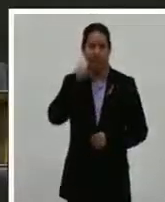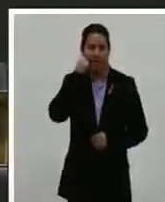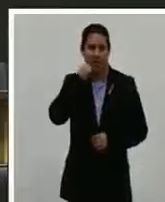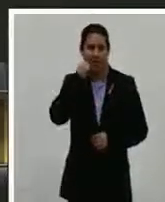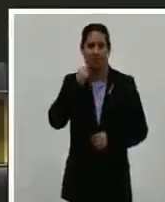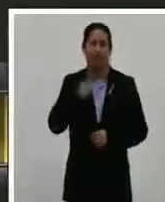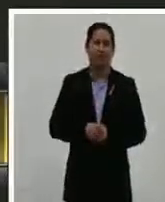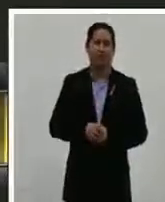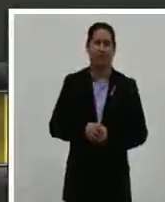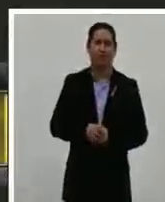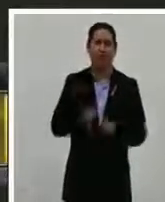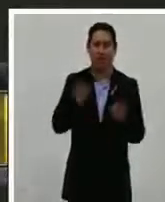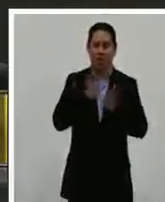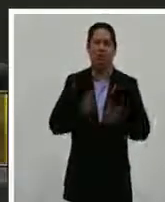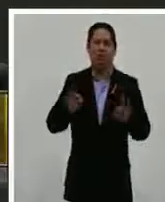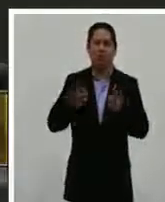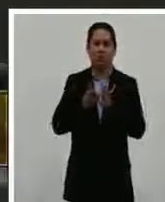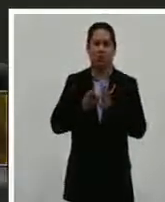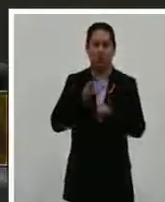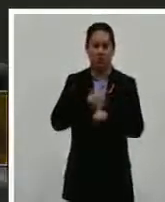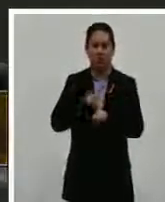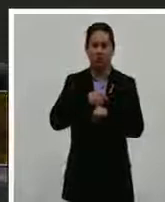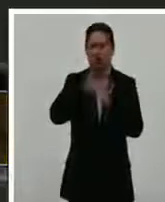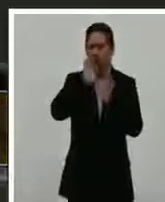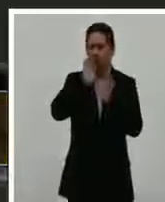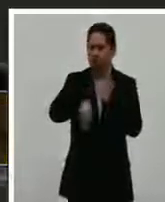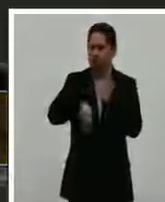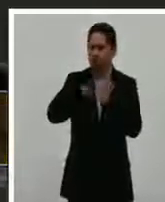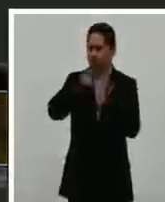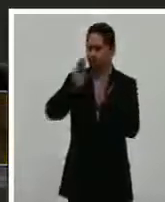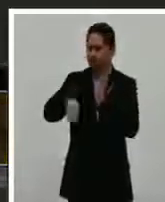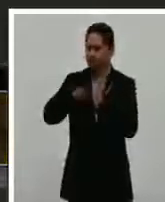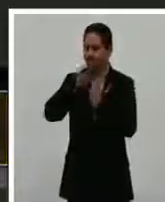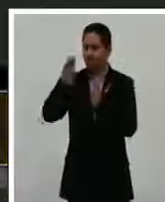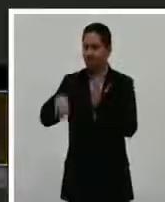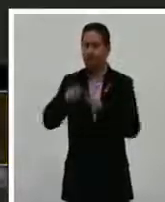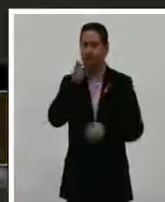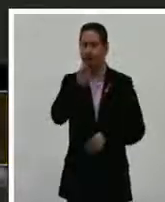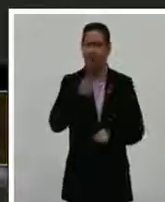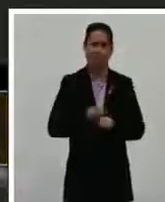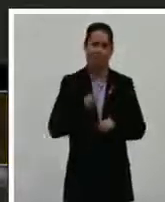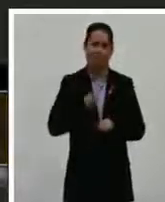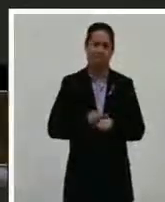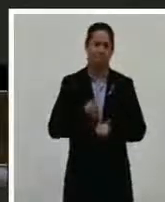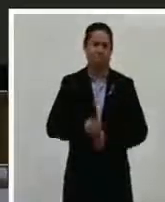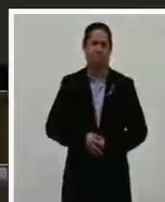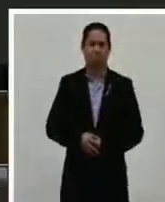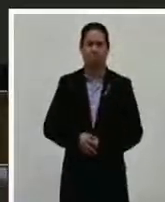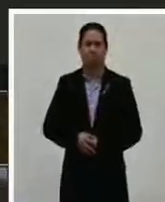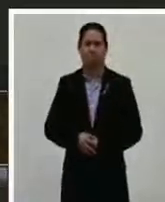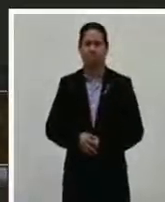imparte un un importante número de muertes en la población por esta enfermedad además de generar importantes